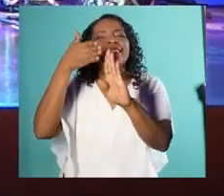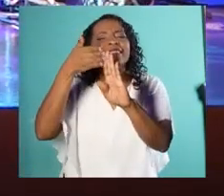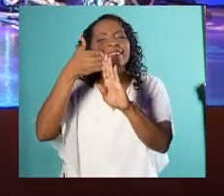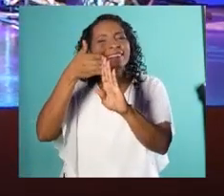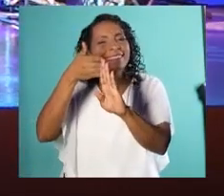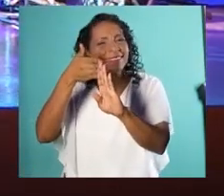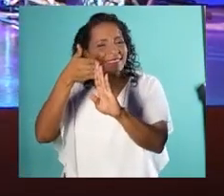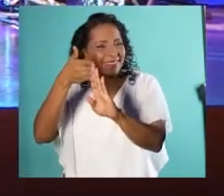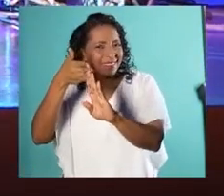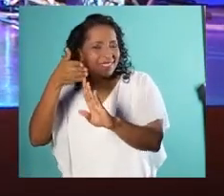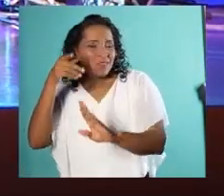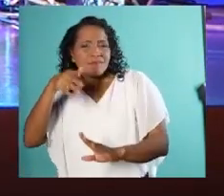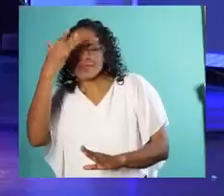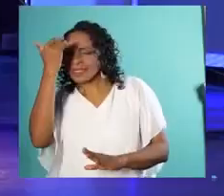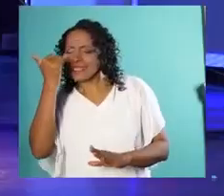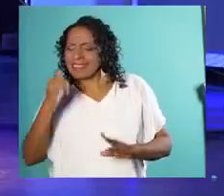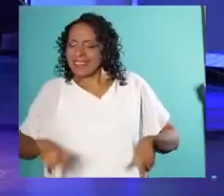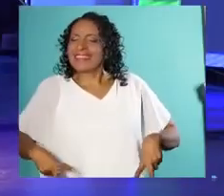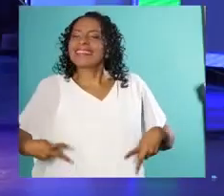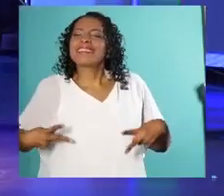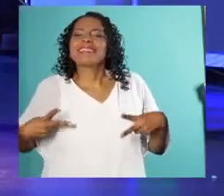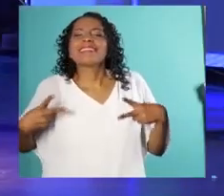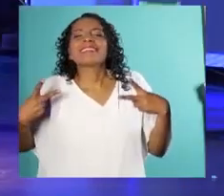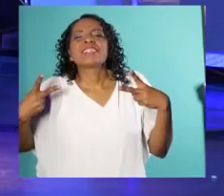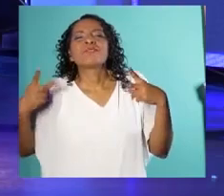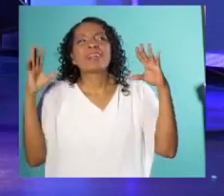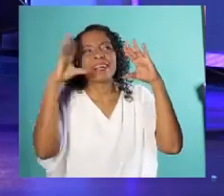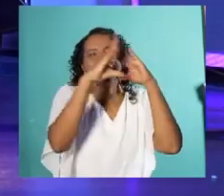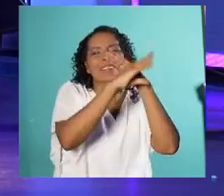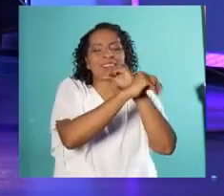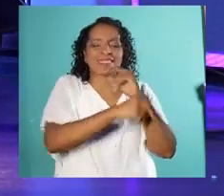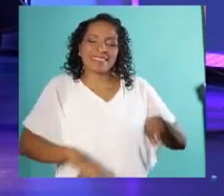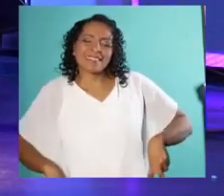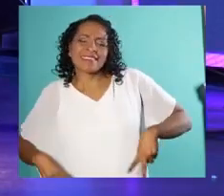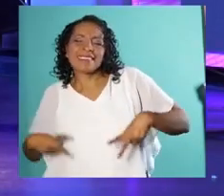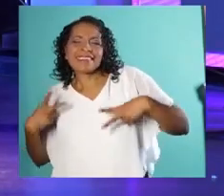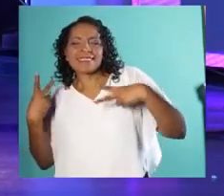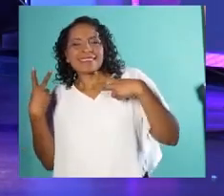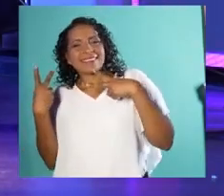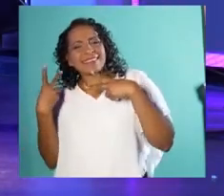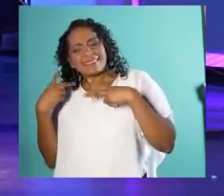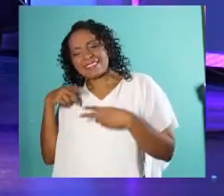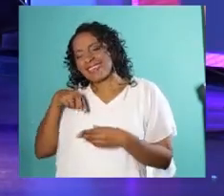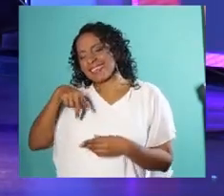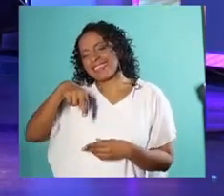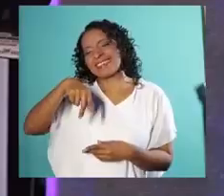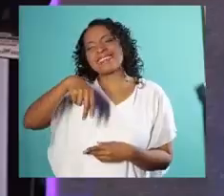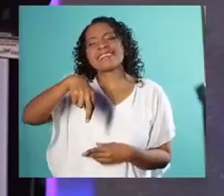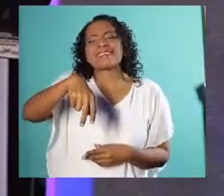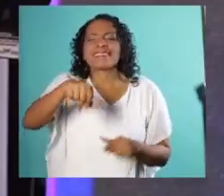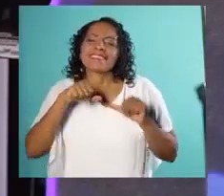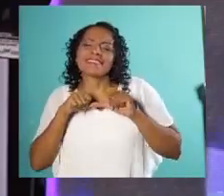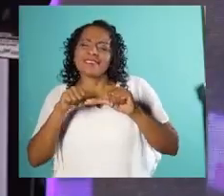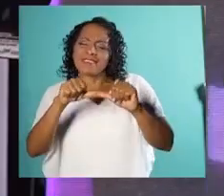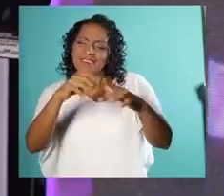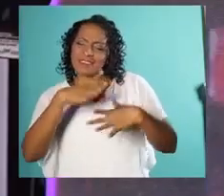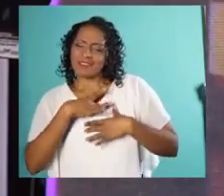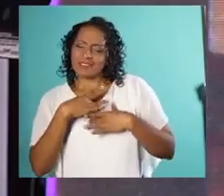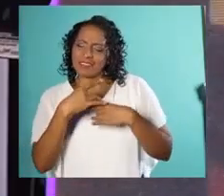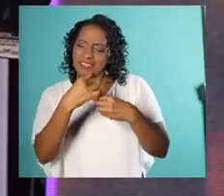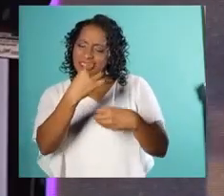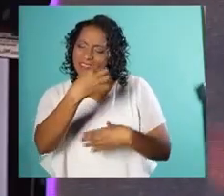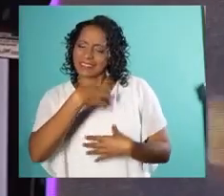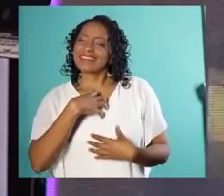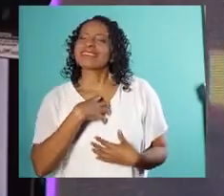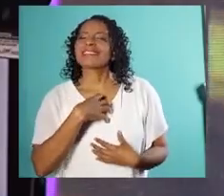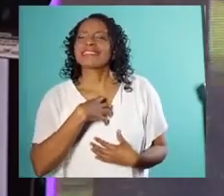viaje. Porque en la vida, lo más oscuro en la vida hay salida. Solo confía en ti, mi amor.